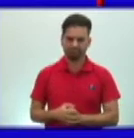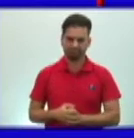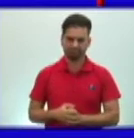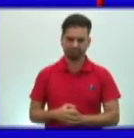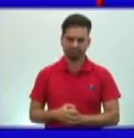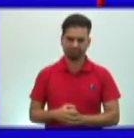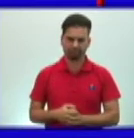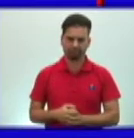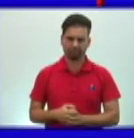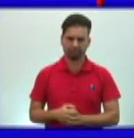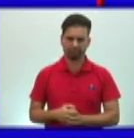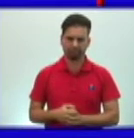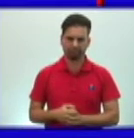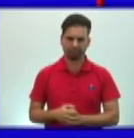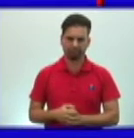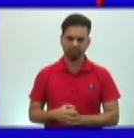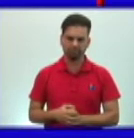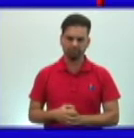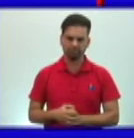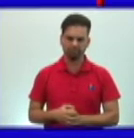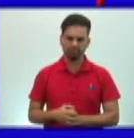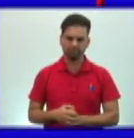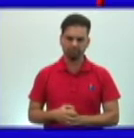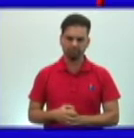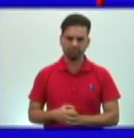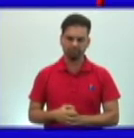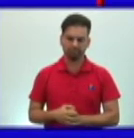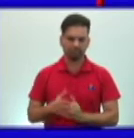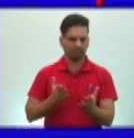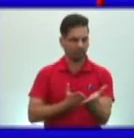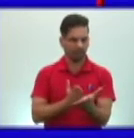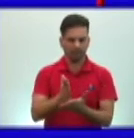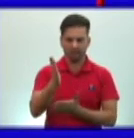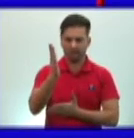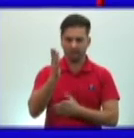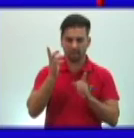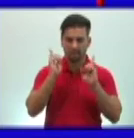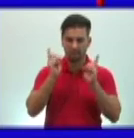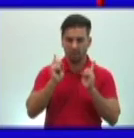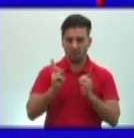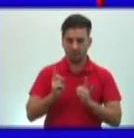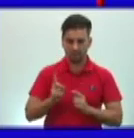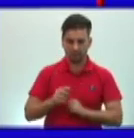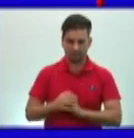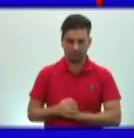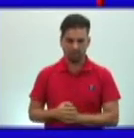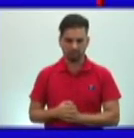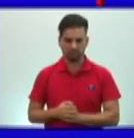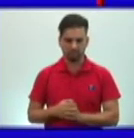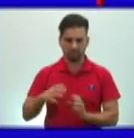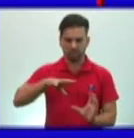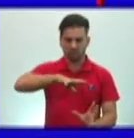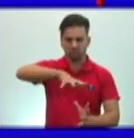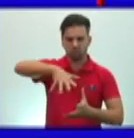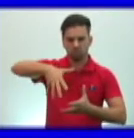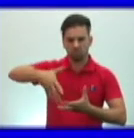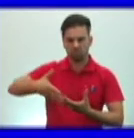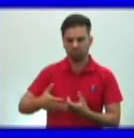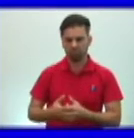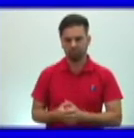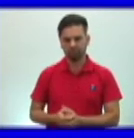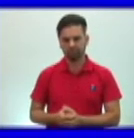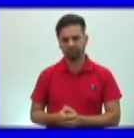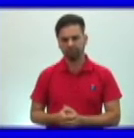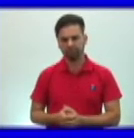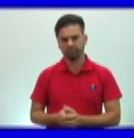sencillamente que trazan las geopolíticas en el mundo. Y en este sentido les remito al